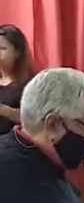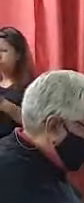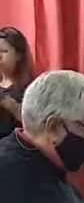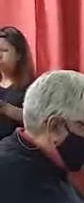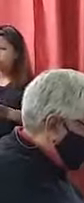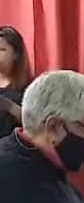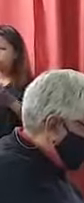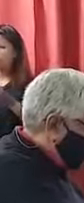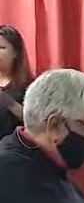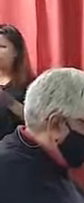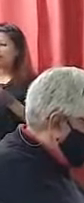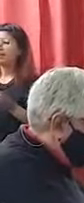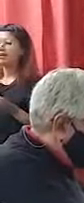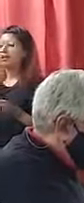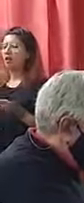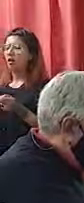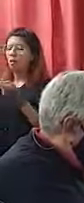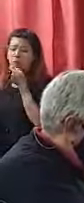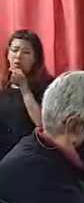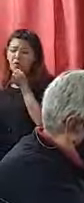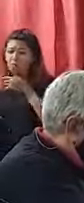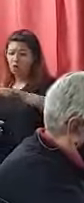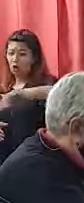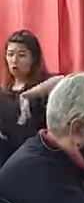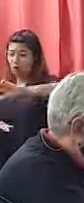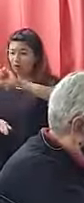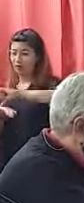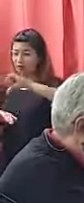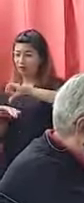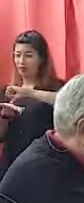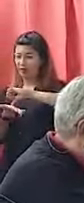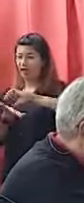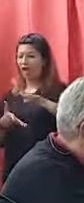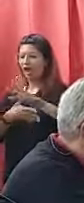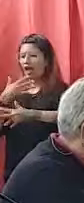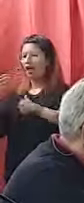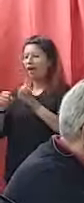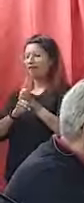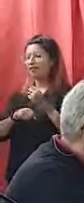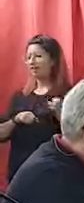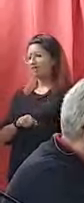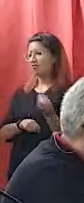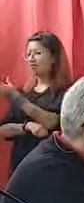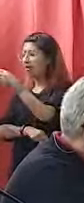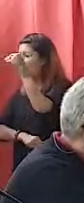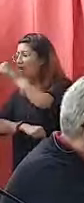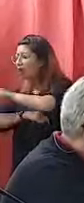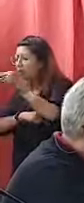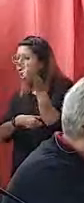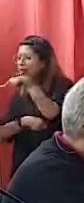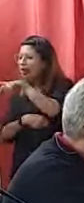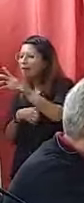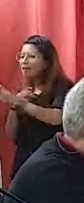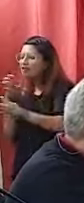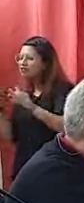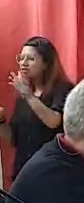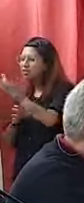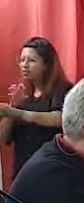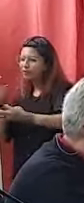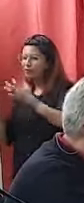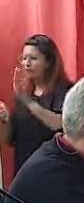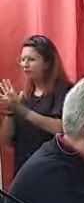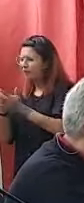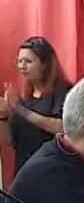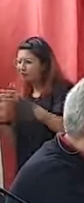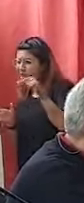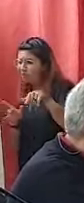había establecido desde los puntos limpios hacia la planta de proceso de residuos urbanos de la ciudad, de manera de optimizar el